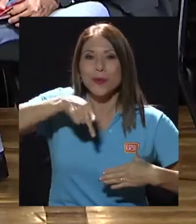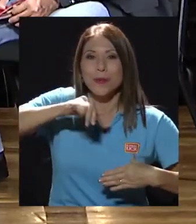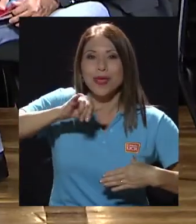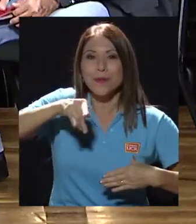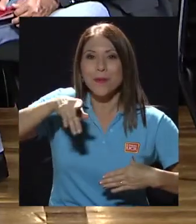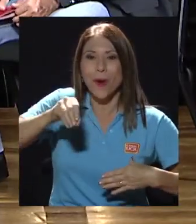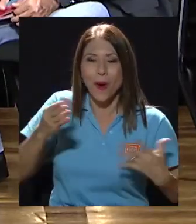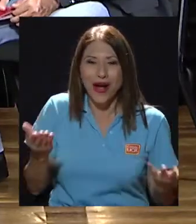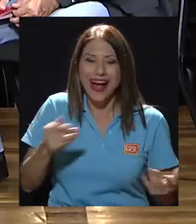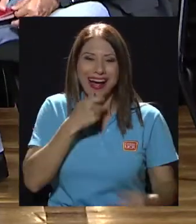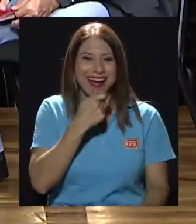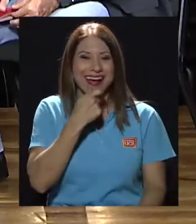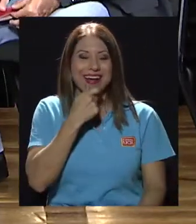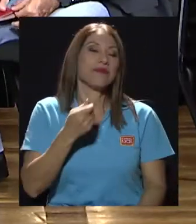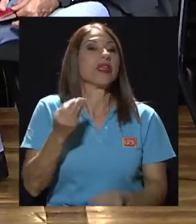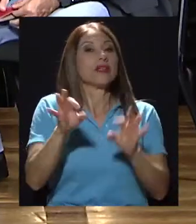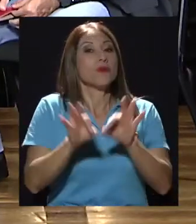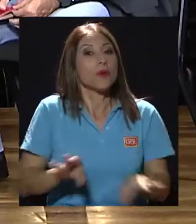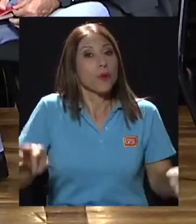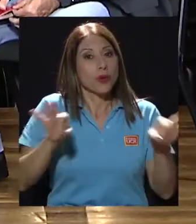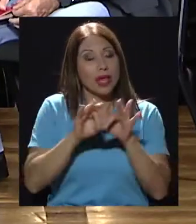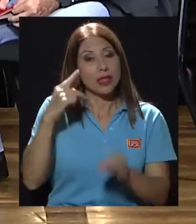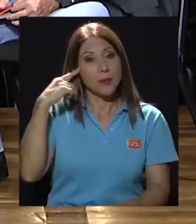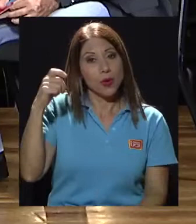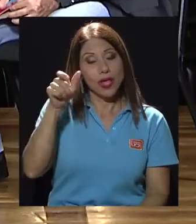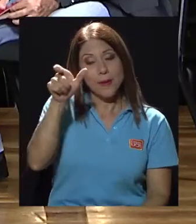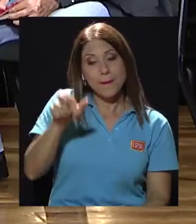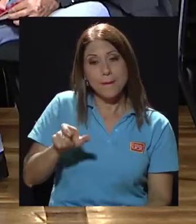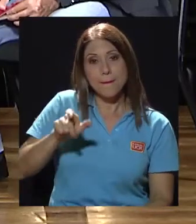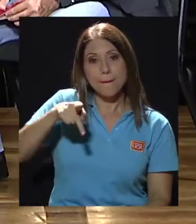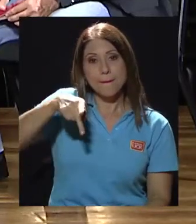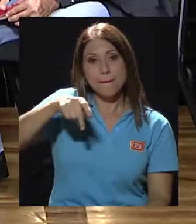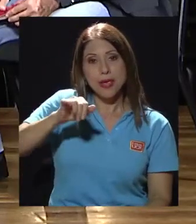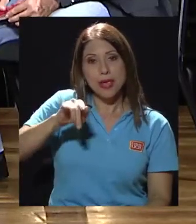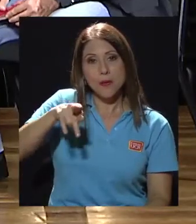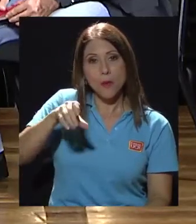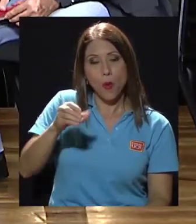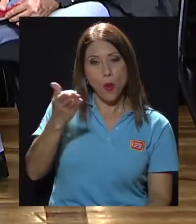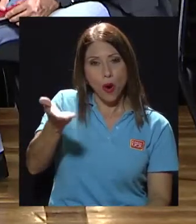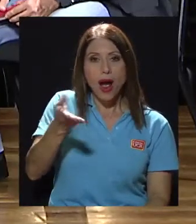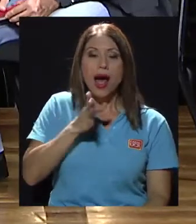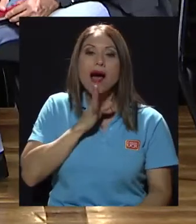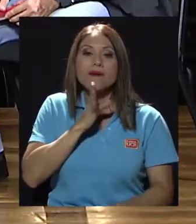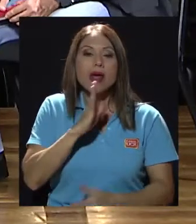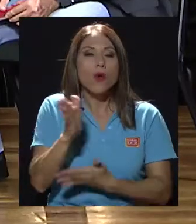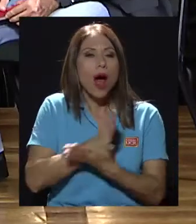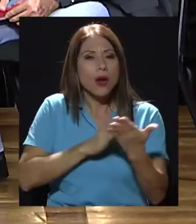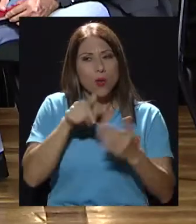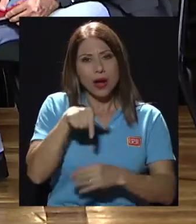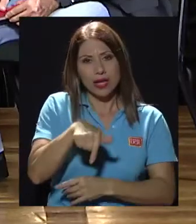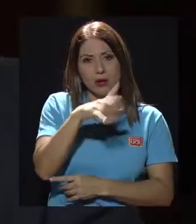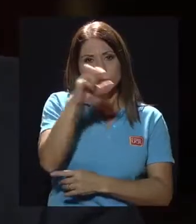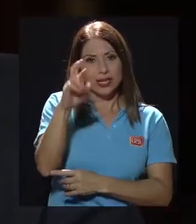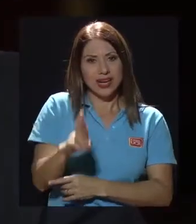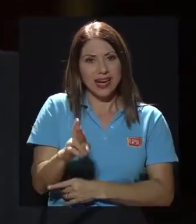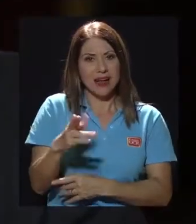Es que es muy importante, porque Pipo ha hablado una cosa muy, muy, muy, muy puntual aquí en Costa Rica, y es las condiciones de